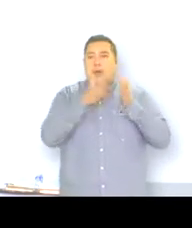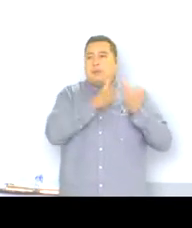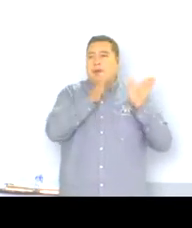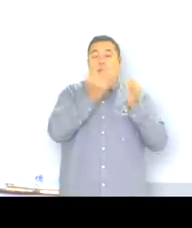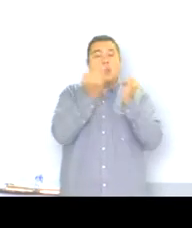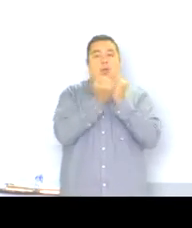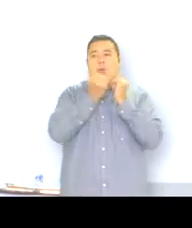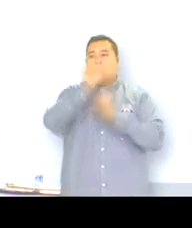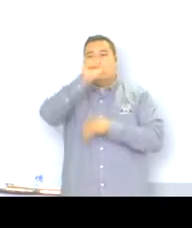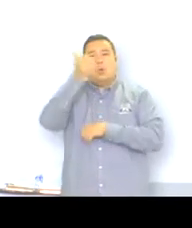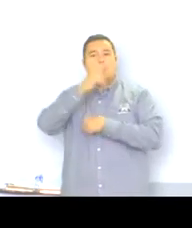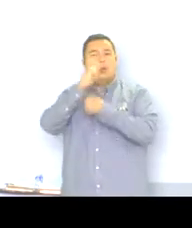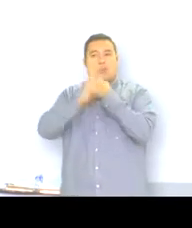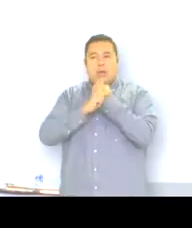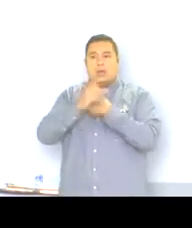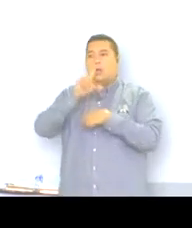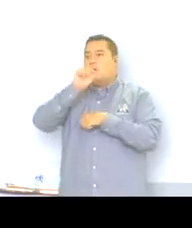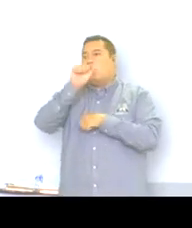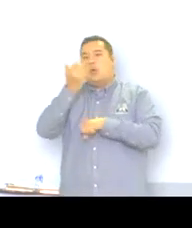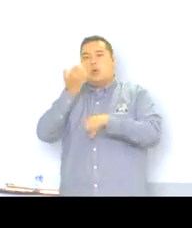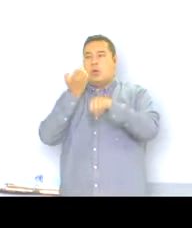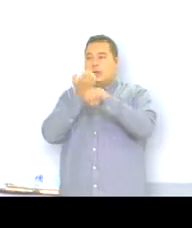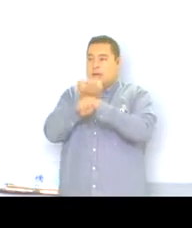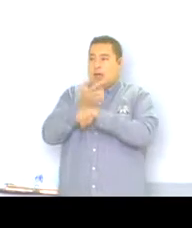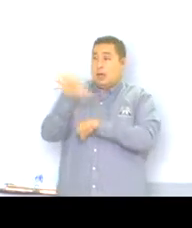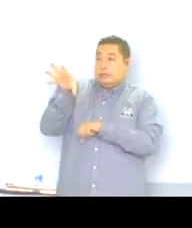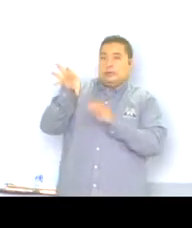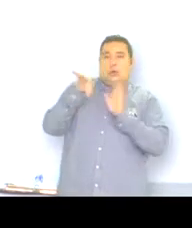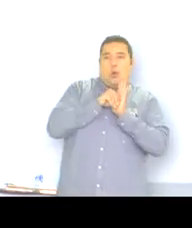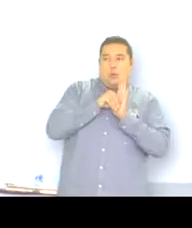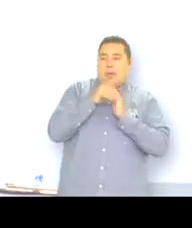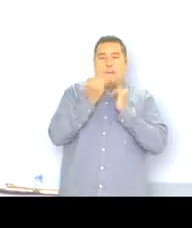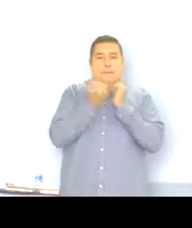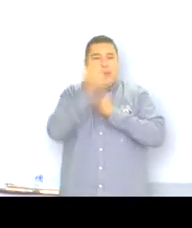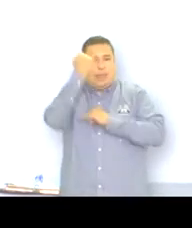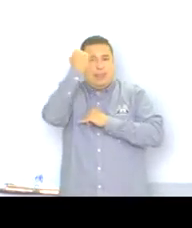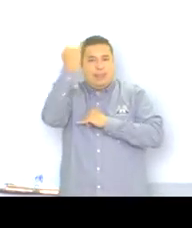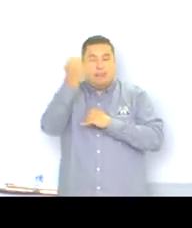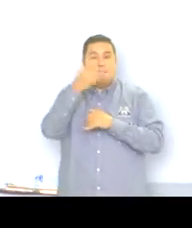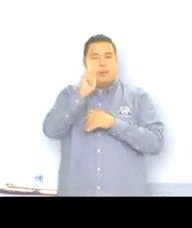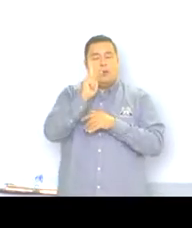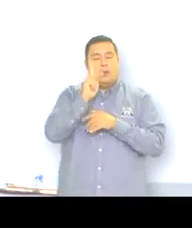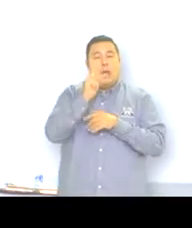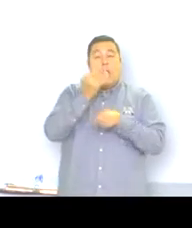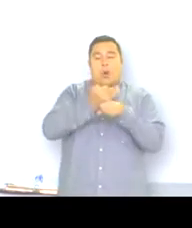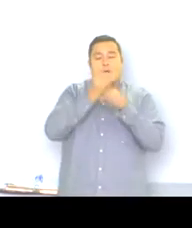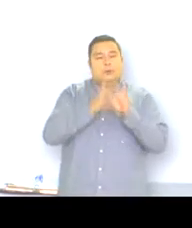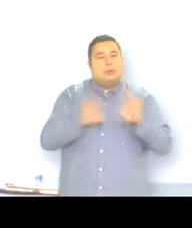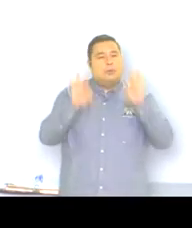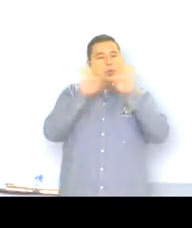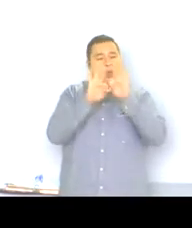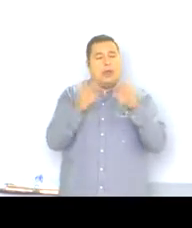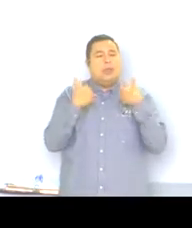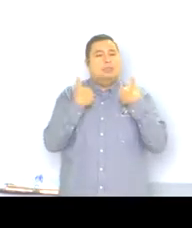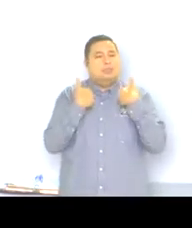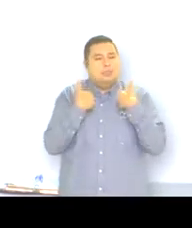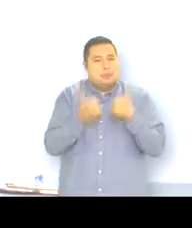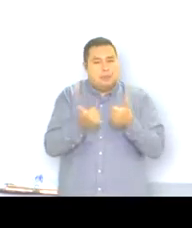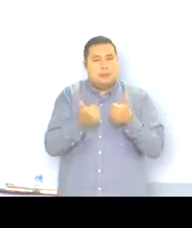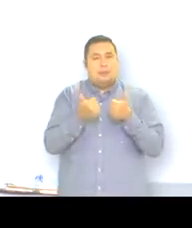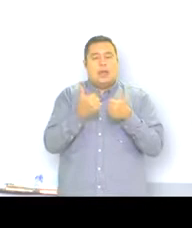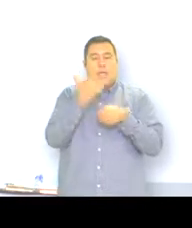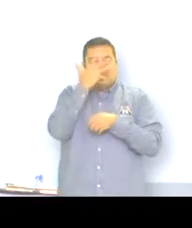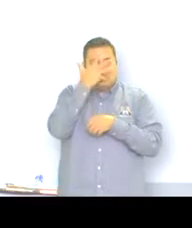otros países, como se ha hecho en otros estados, pero aún así creo que podemos todavía reflexionar y tomar las cosas